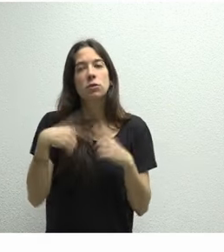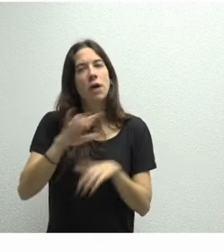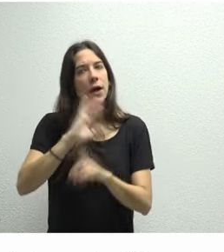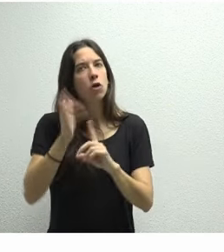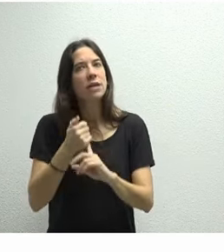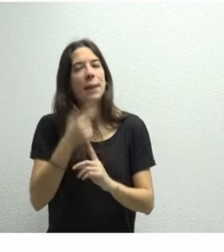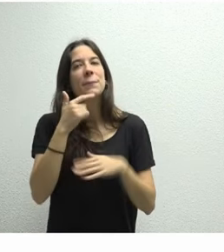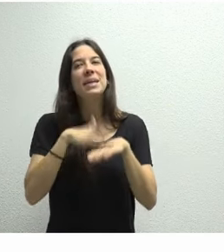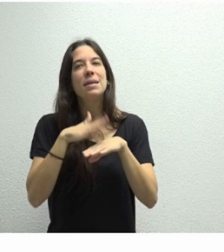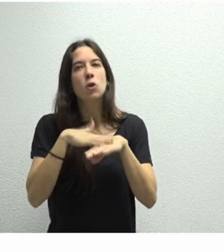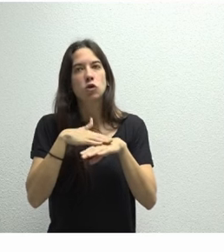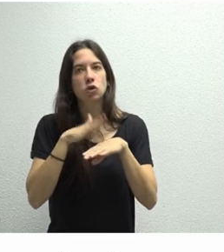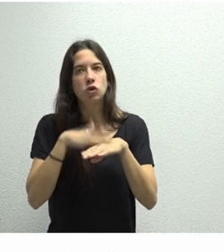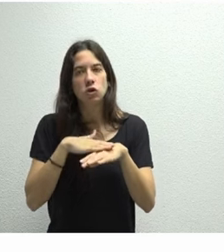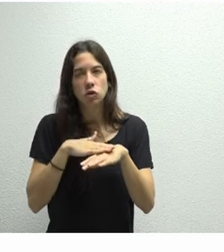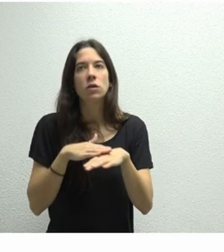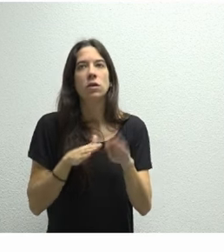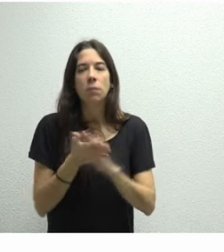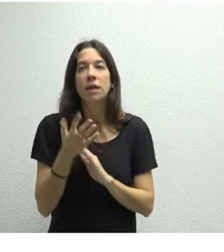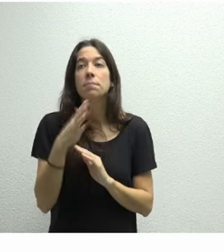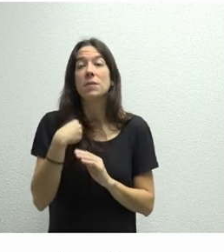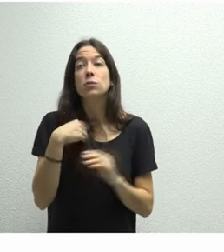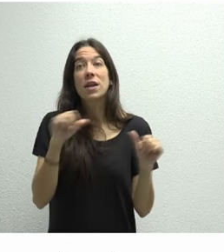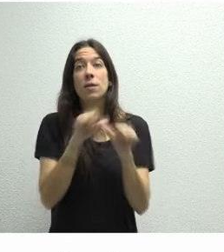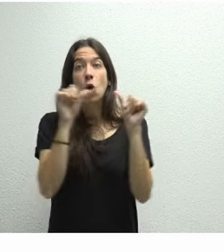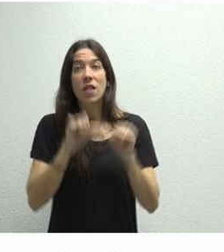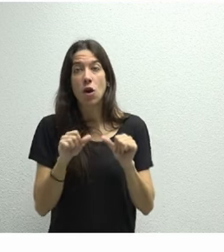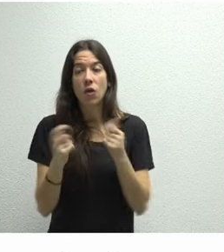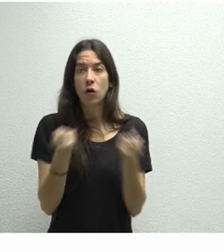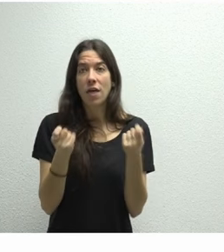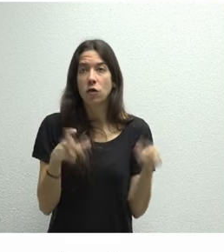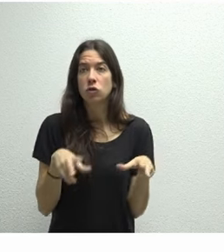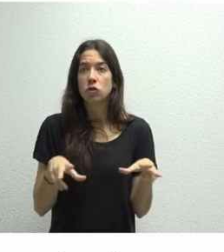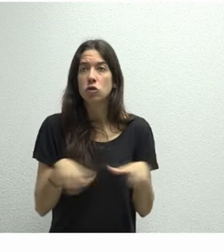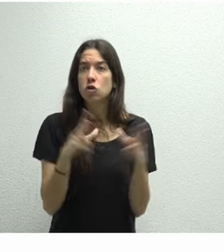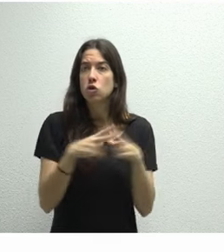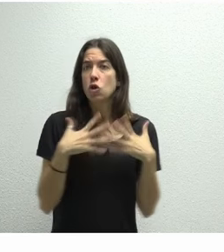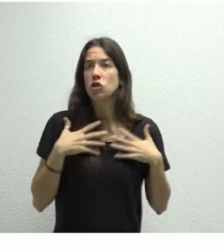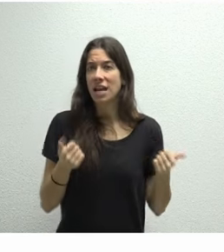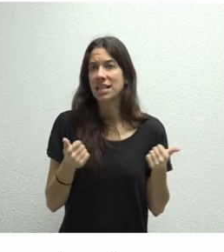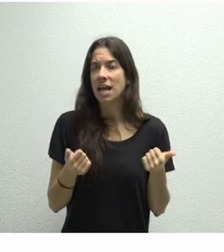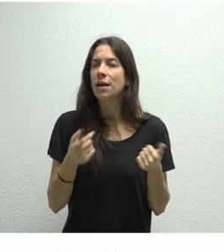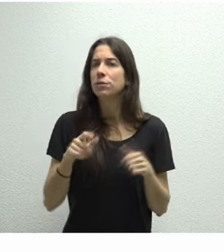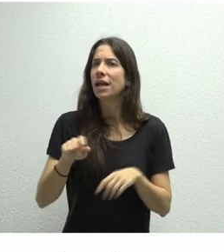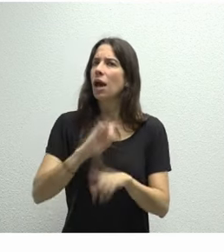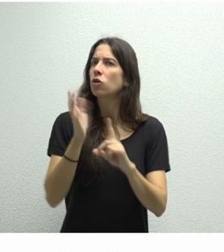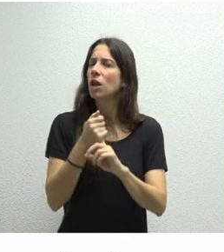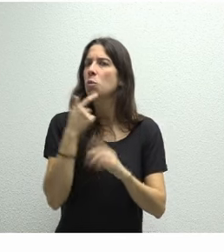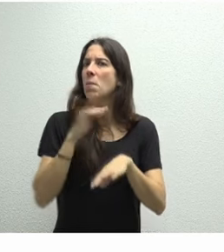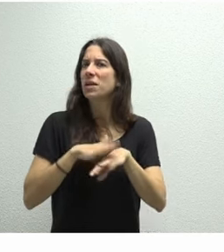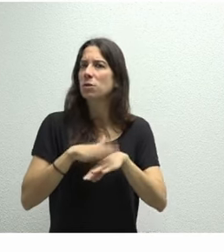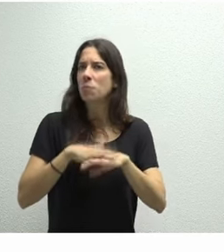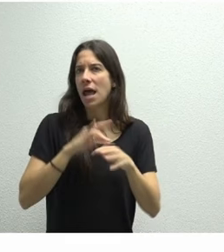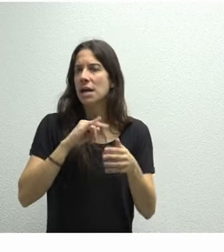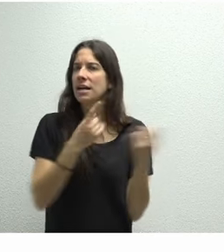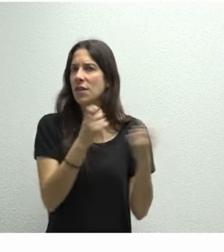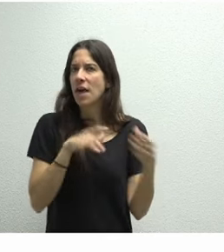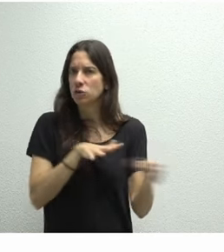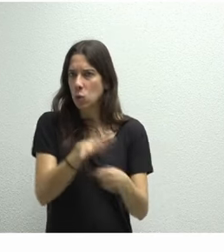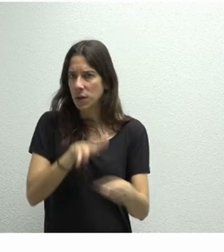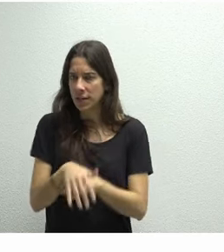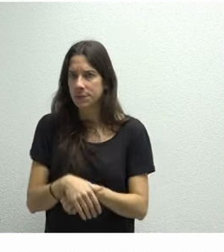mínimos sobre todo en ese modelo de coordinación sociosanitaria que se para dar respuesta a esas necesidades no una fase tres de